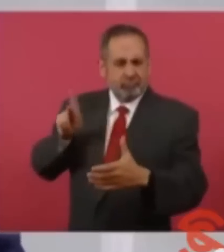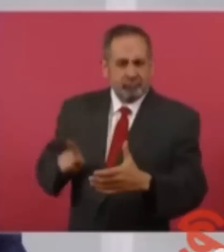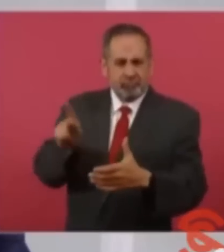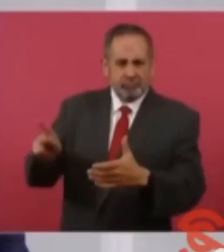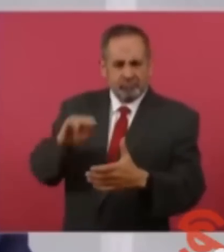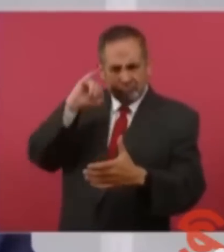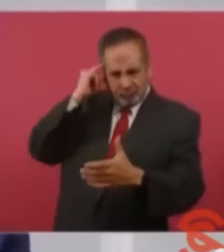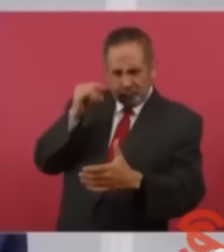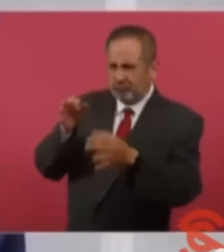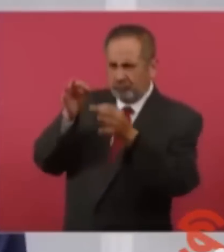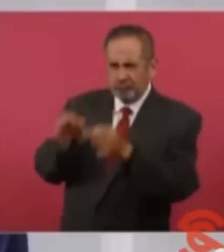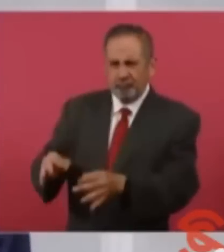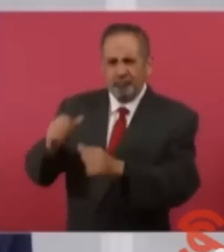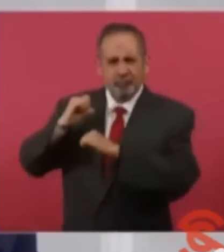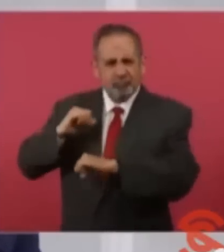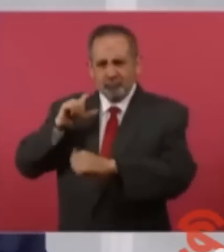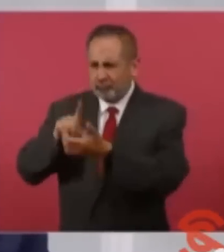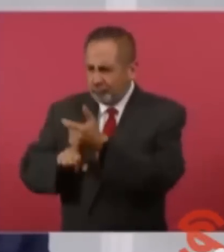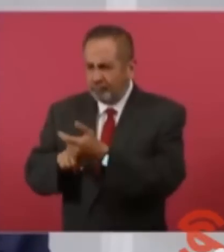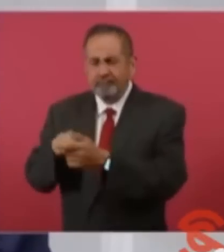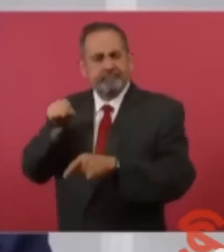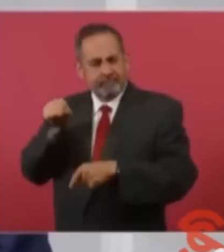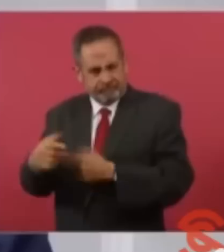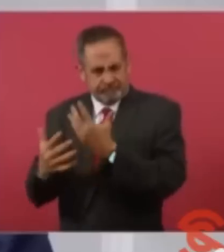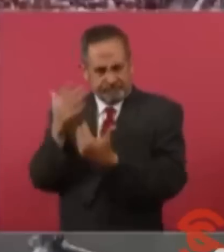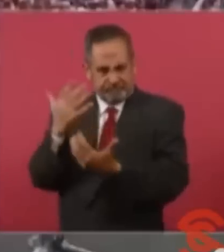del México profundo.